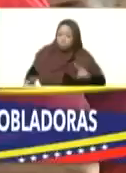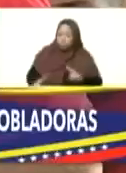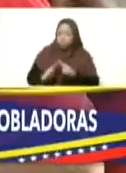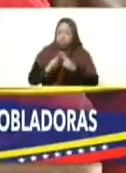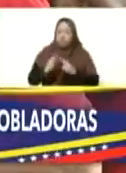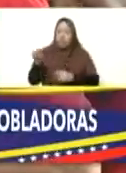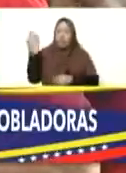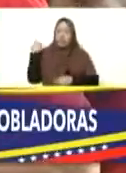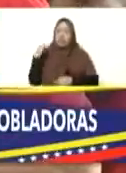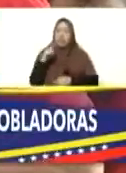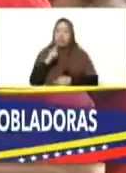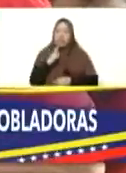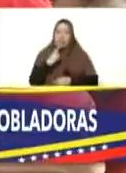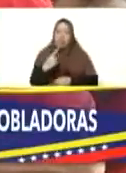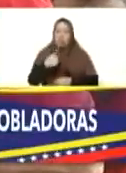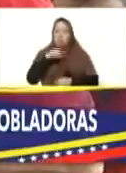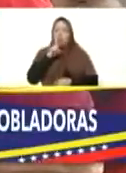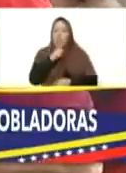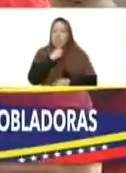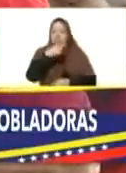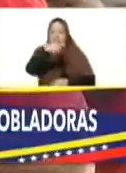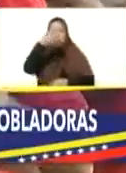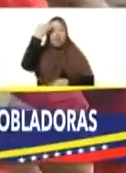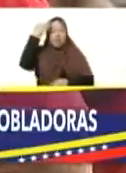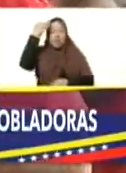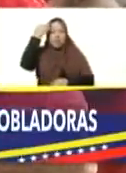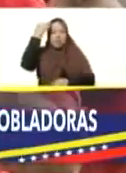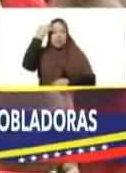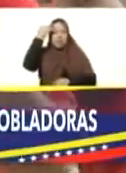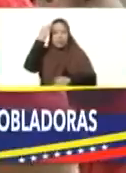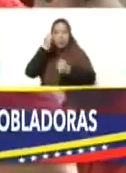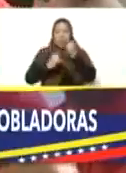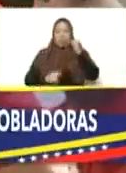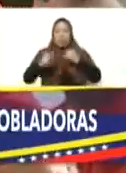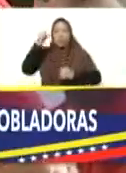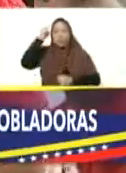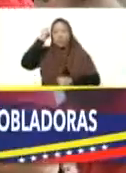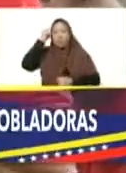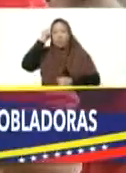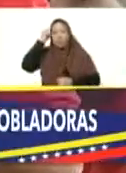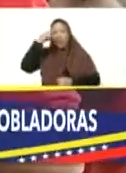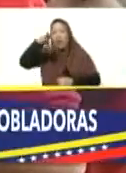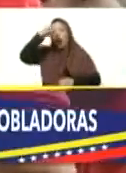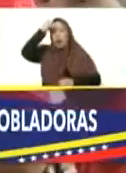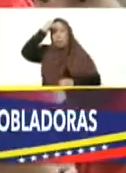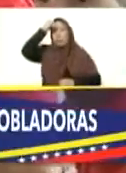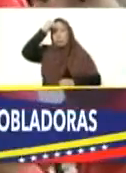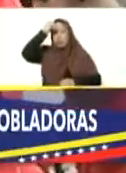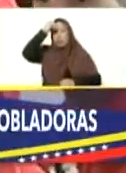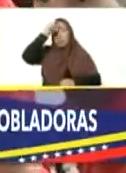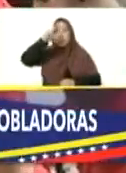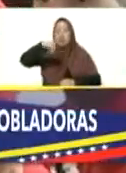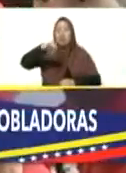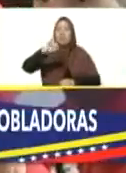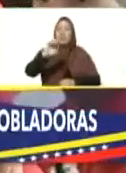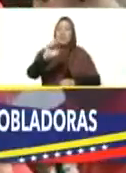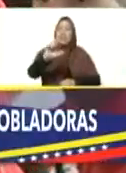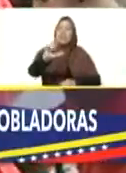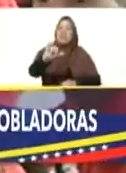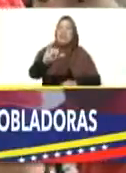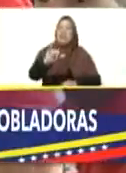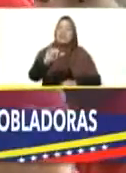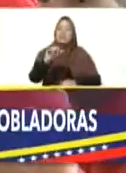me decía nélida porque el comandante en los últimos días está mi nombre se aprendió me decían él y las que crees tú